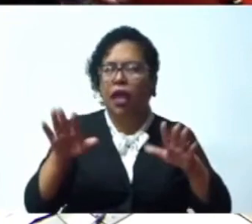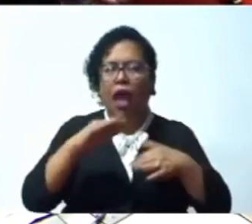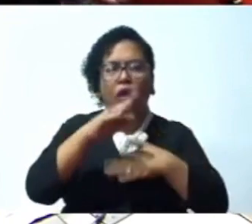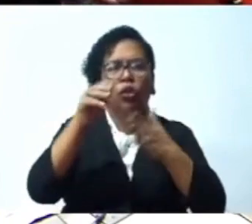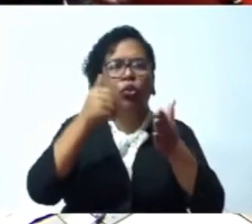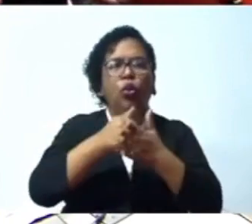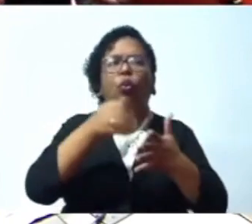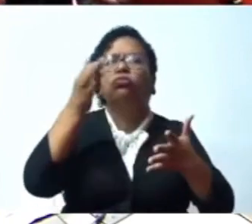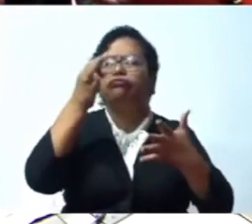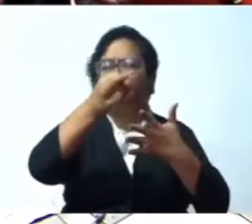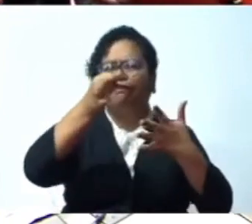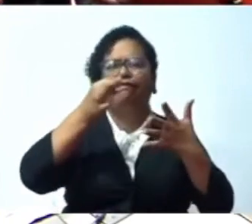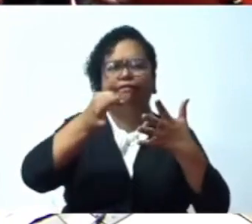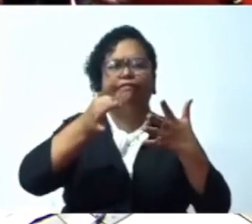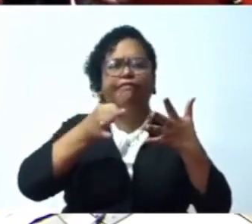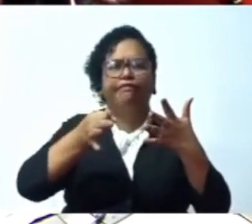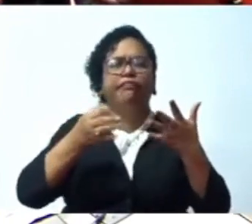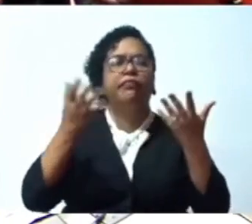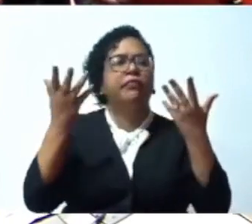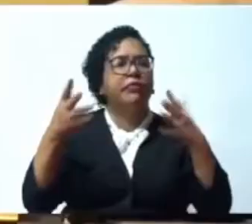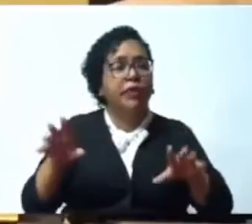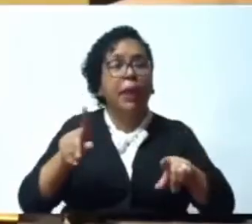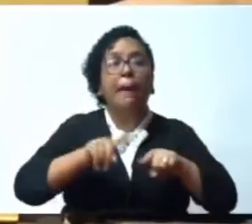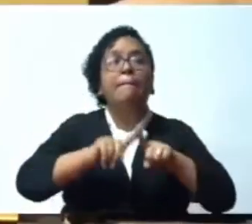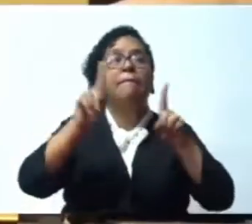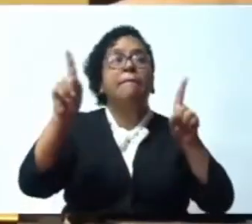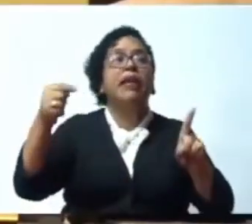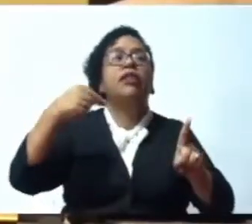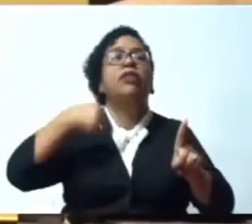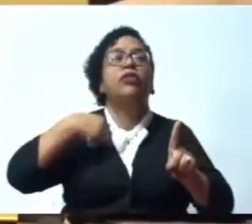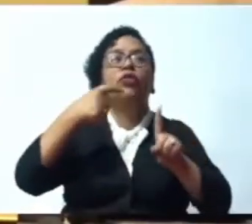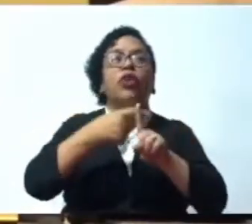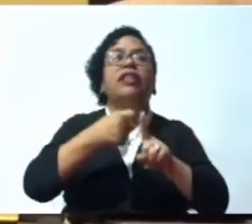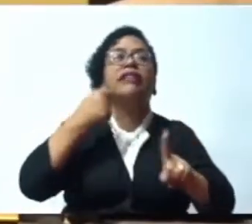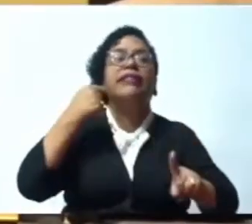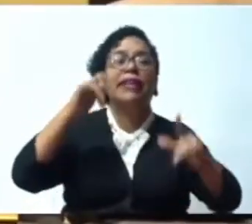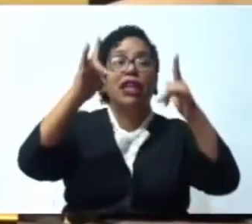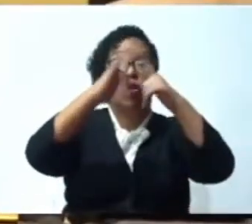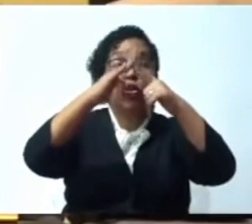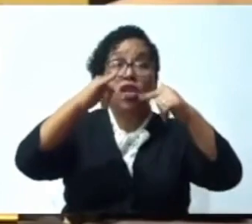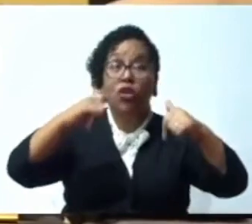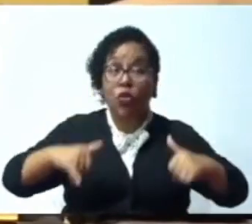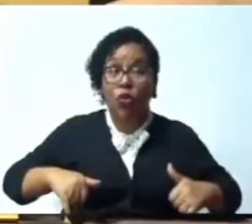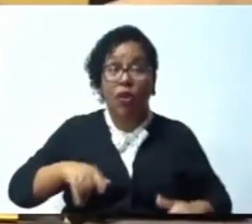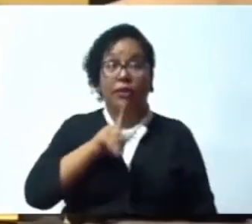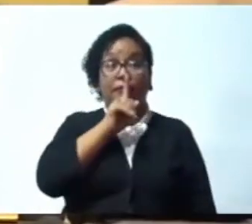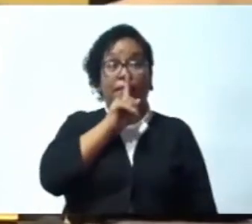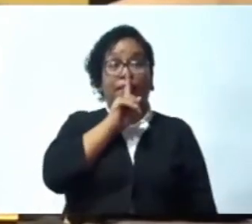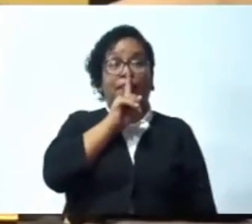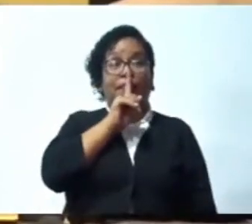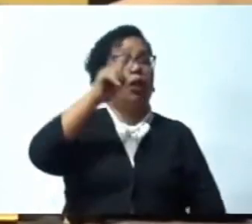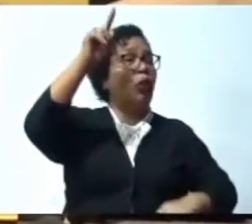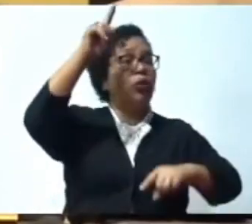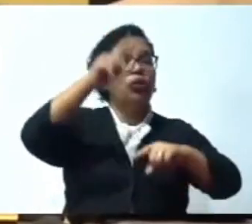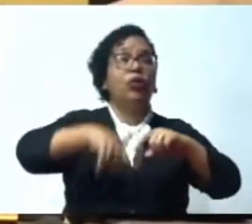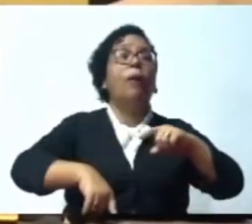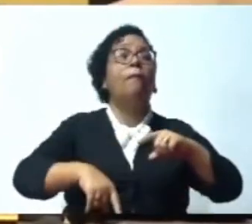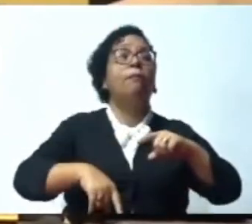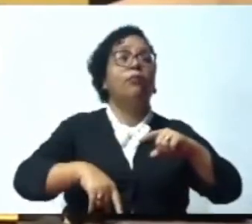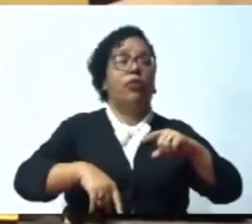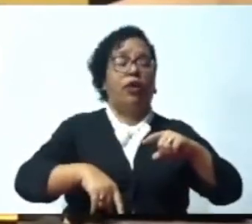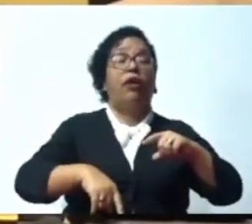dichos, pero como higüeyano que soy, no me puedo quedar callado, presidente.